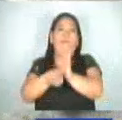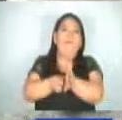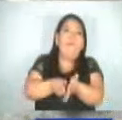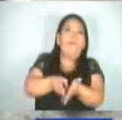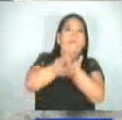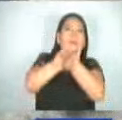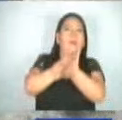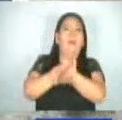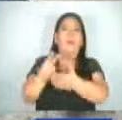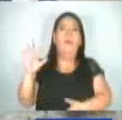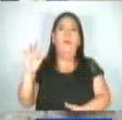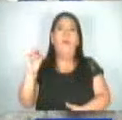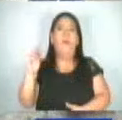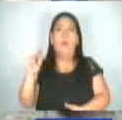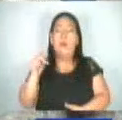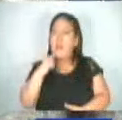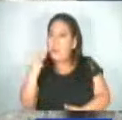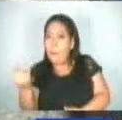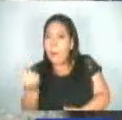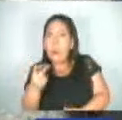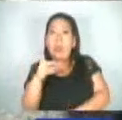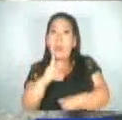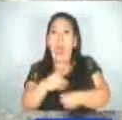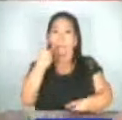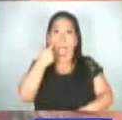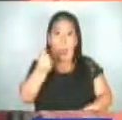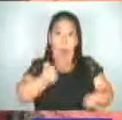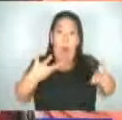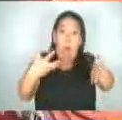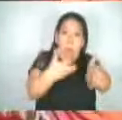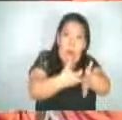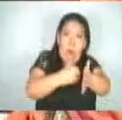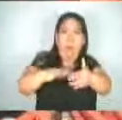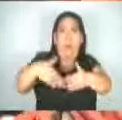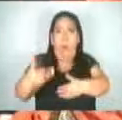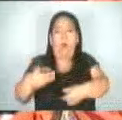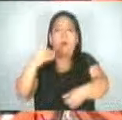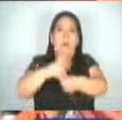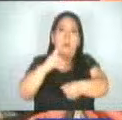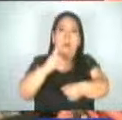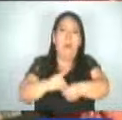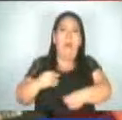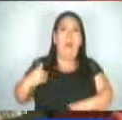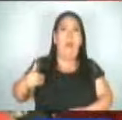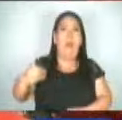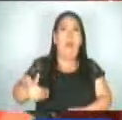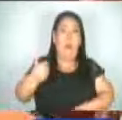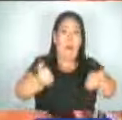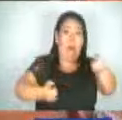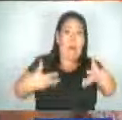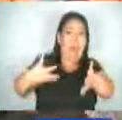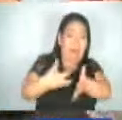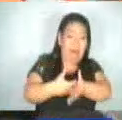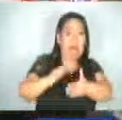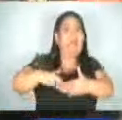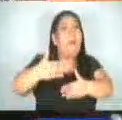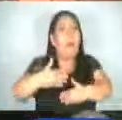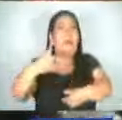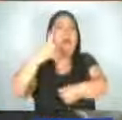Los beneficiarios serán personas con discapacidad cuya condición sea menor o igual a 3 años después del accidente.